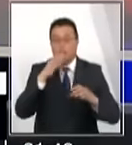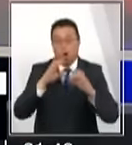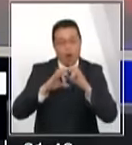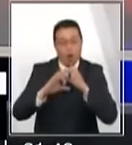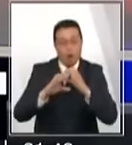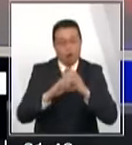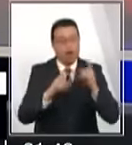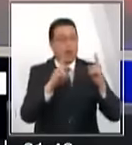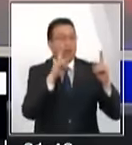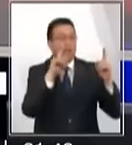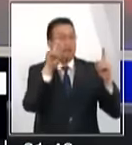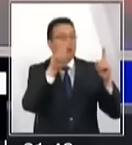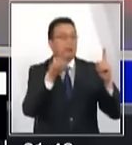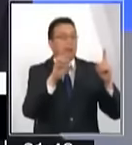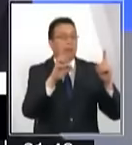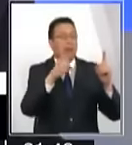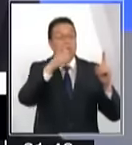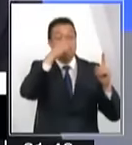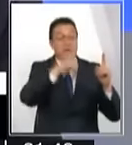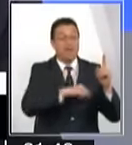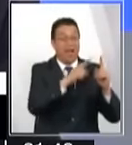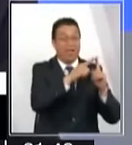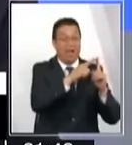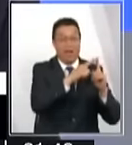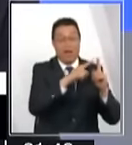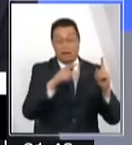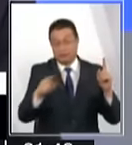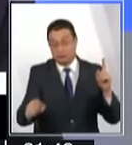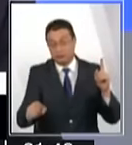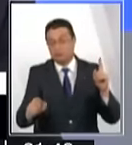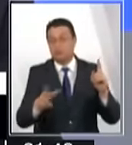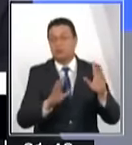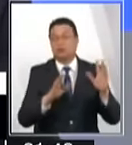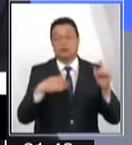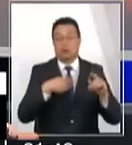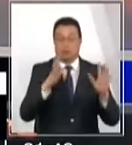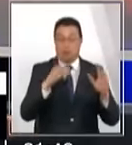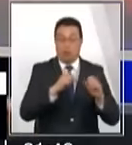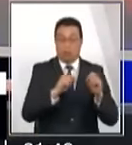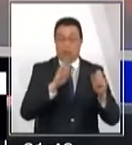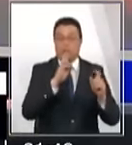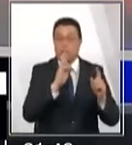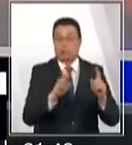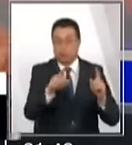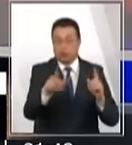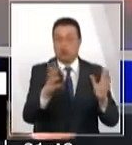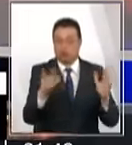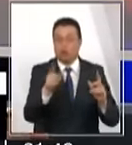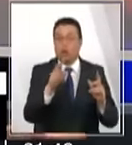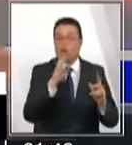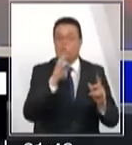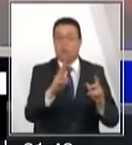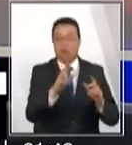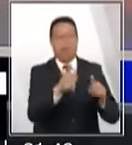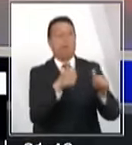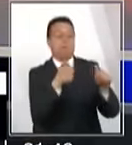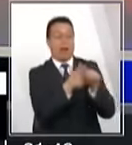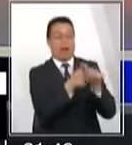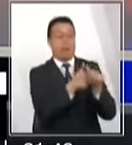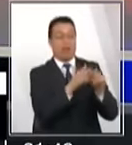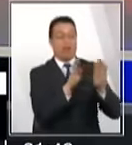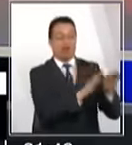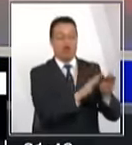isapre yo le vo a responder lo mismo que a su colega porque que s lo respondido porque usted responde para respaldar pero no